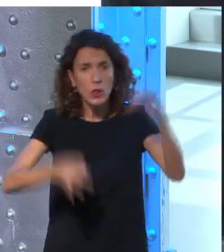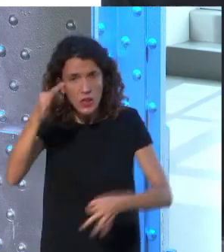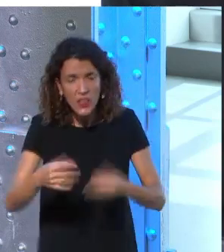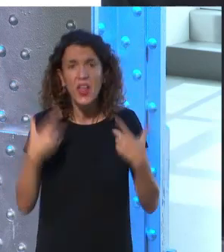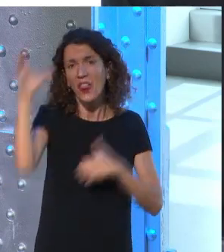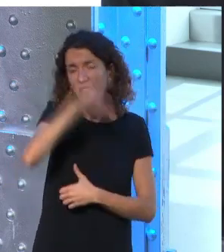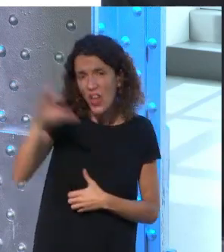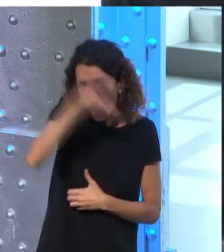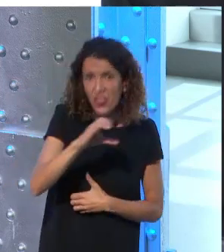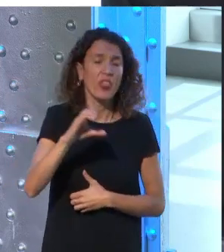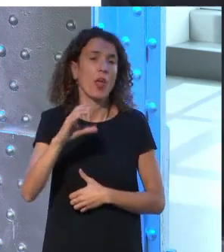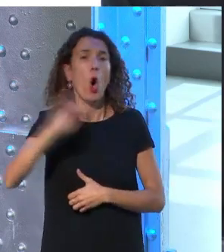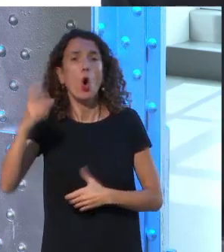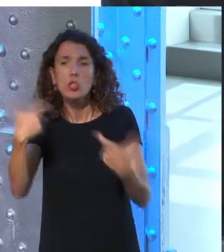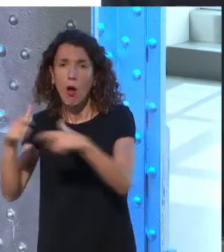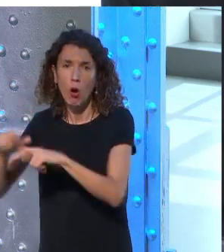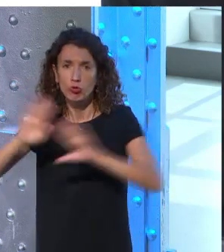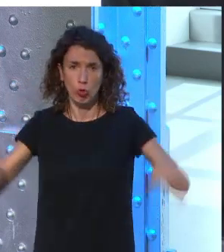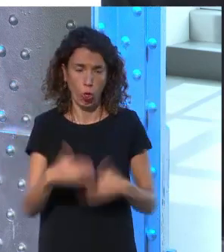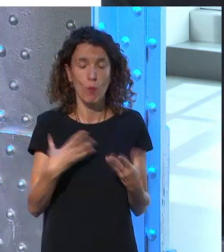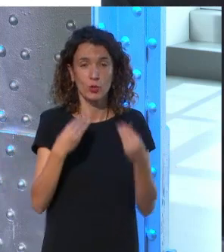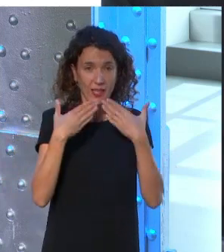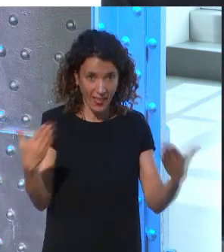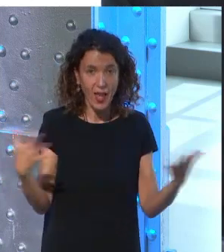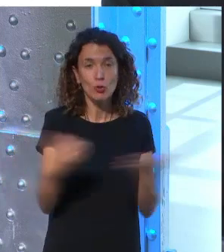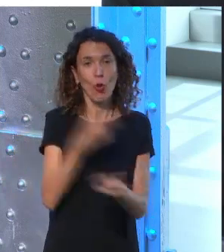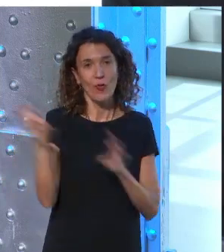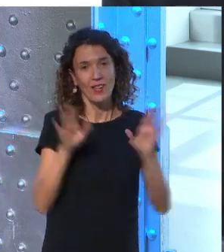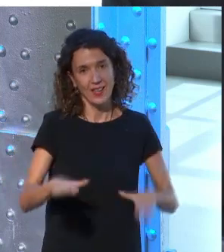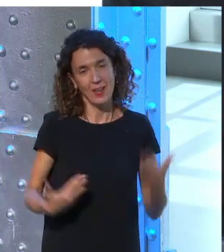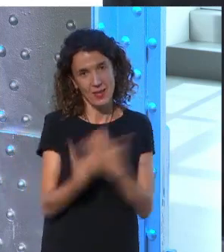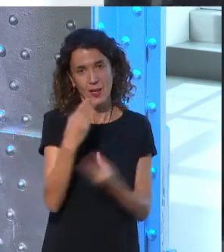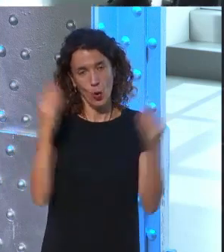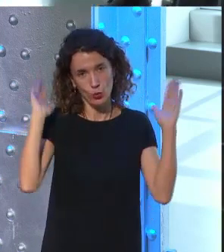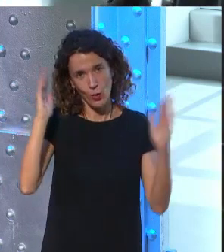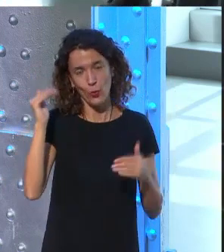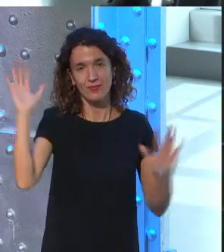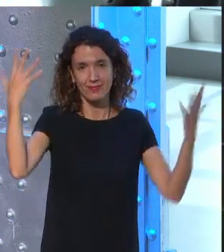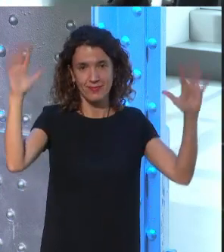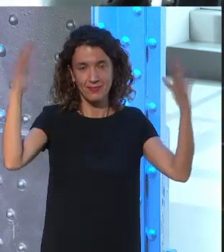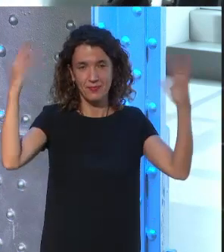en la ciencia y en otras órdenes. Muchas gracias a todos por haber estado aquí esta mañana. Un saludo.